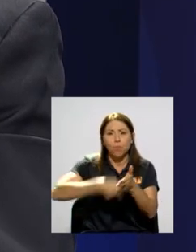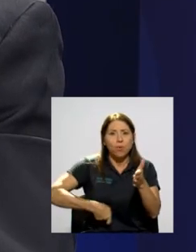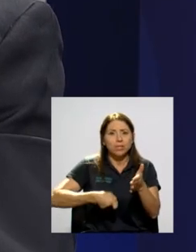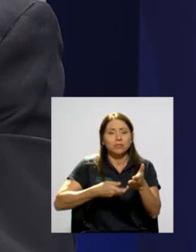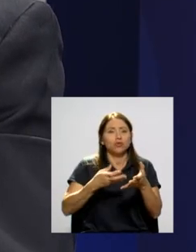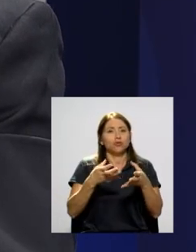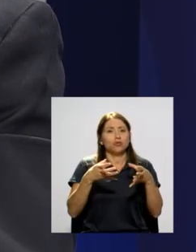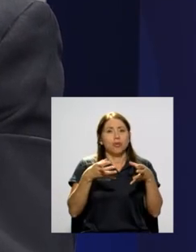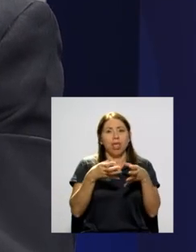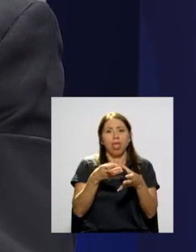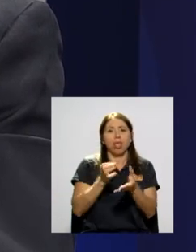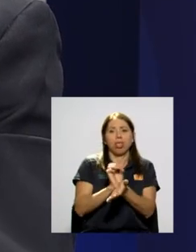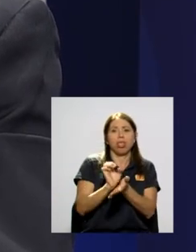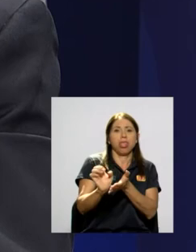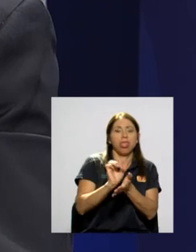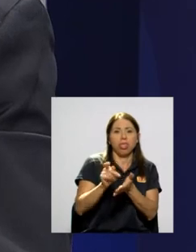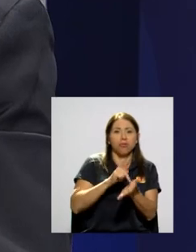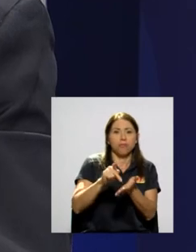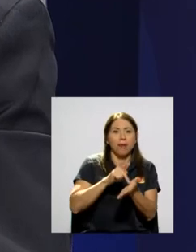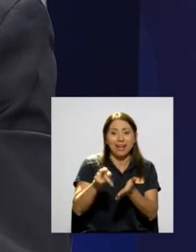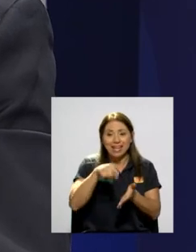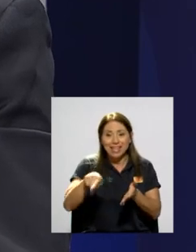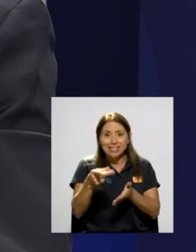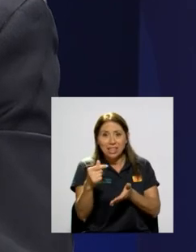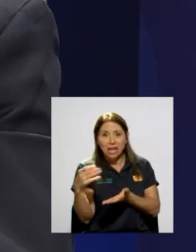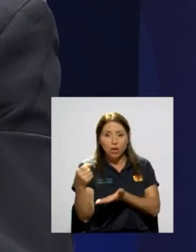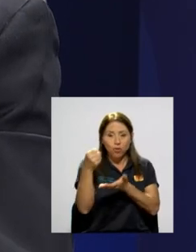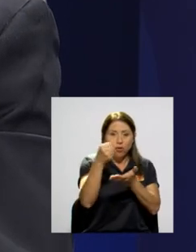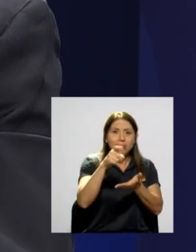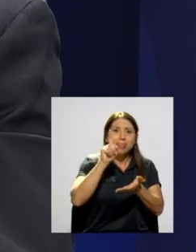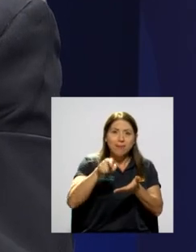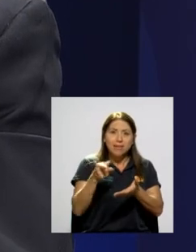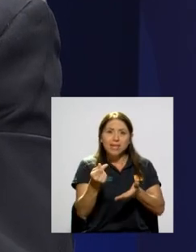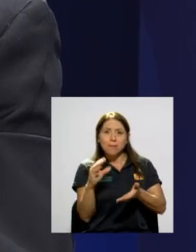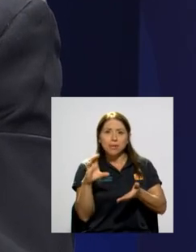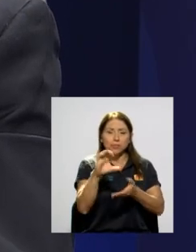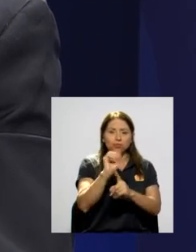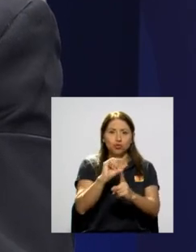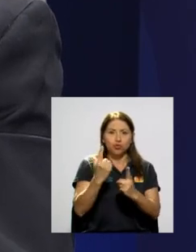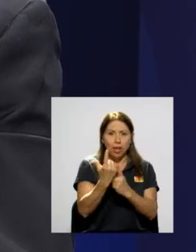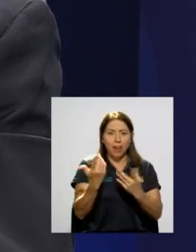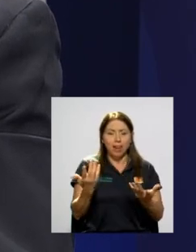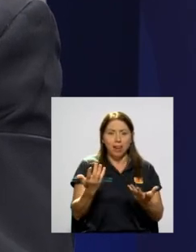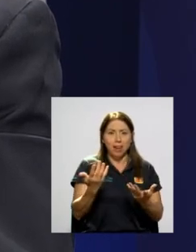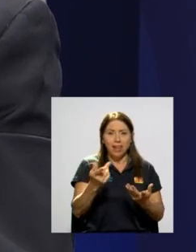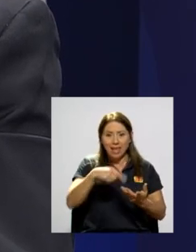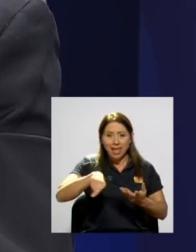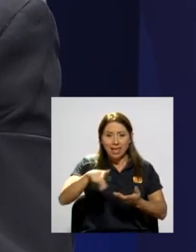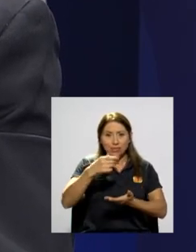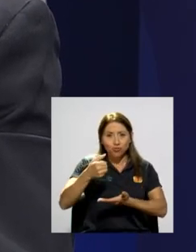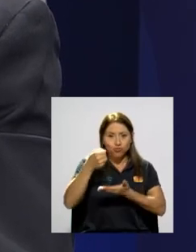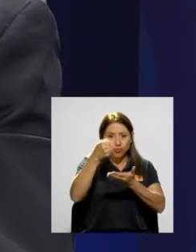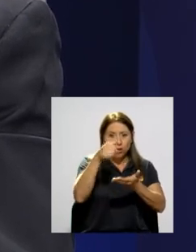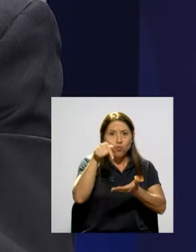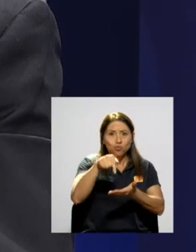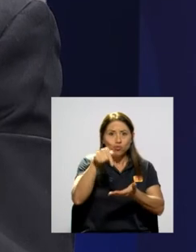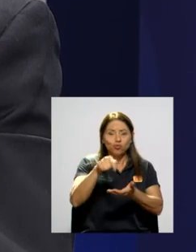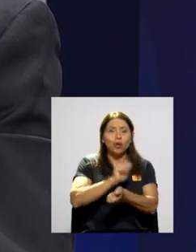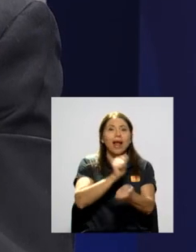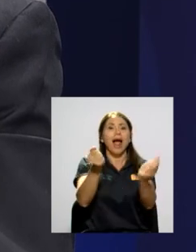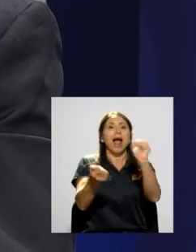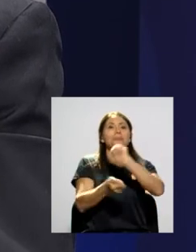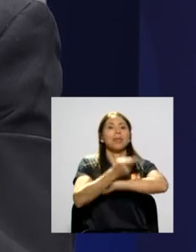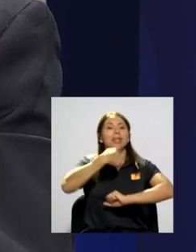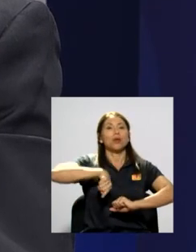recursos que deberían estar destinados a la inversión social y que nos cambiarían la cara como sociedad y como